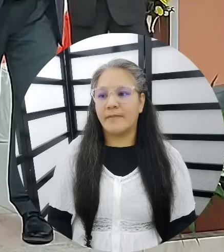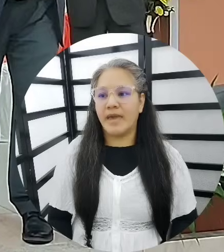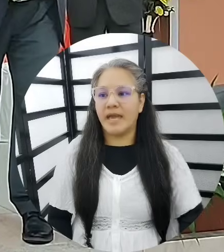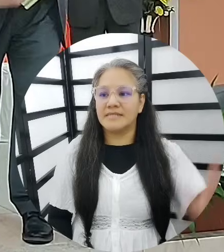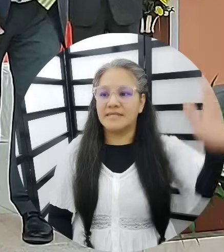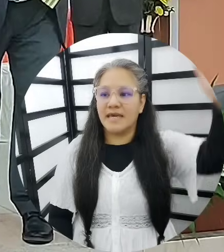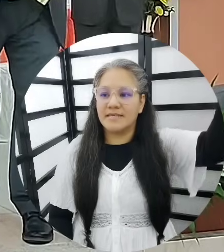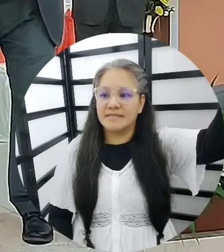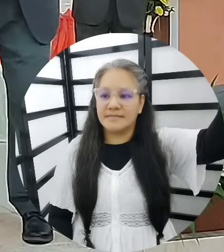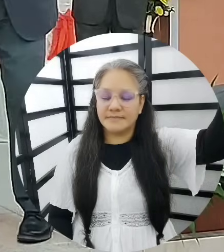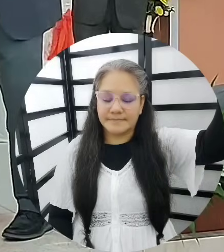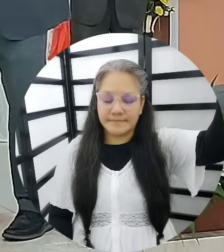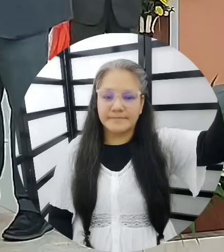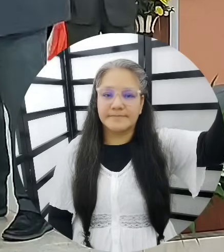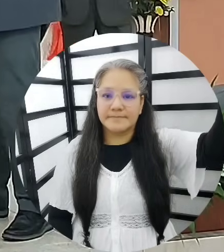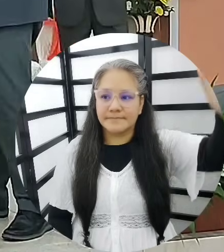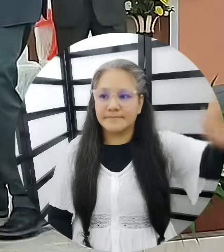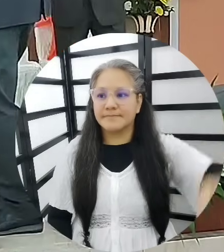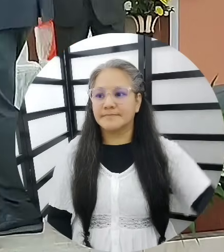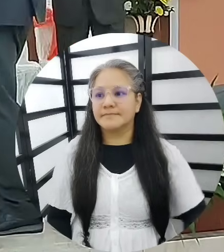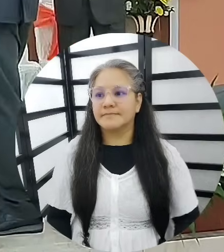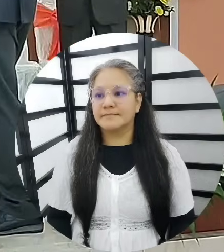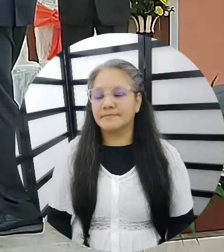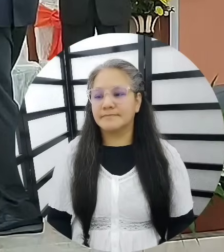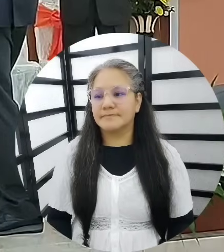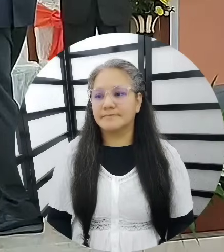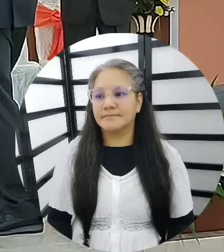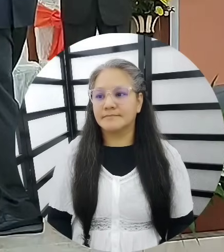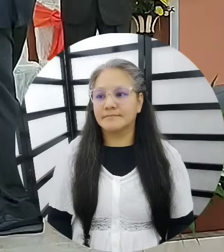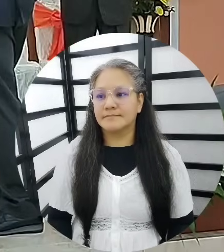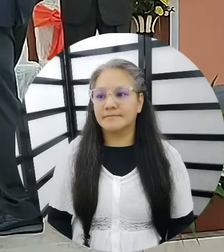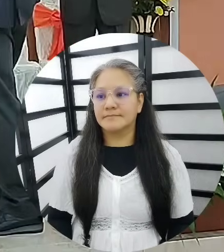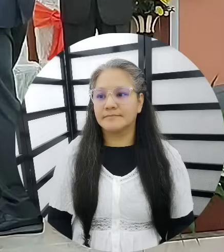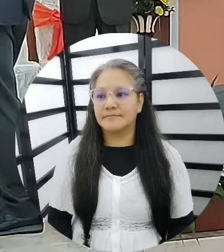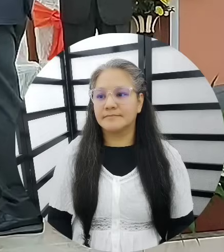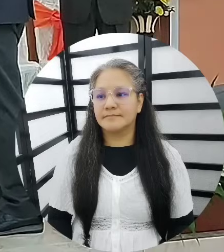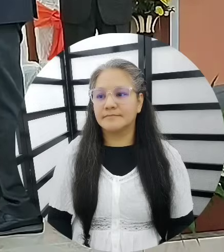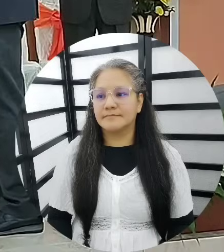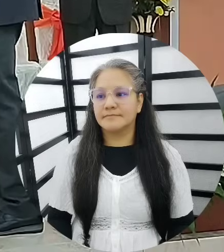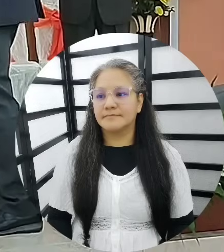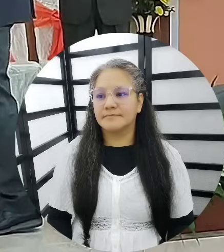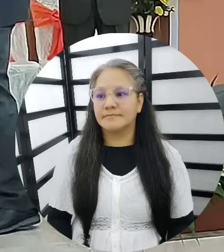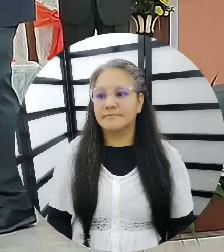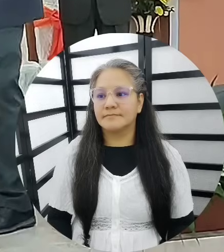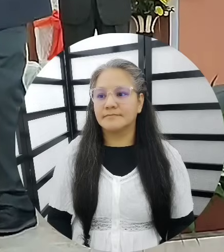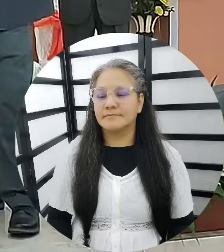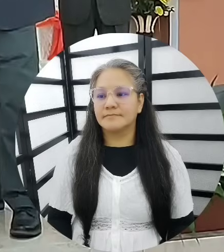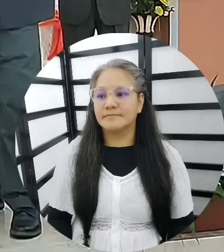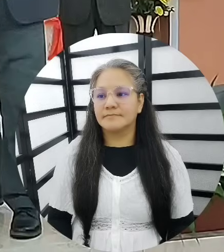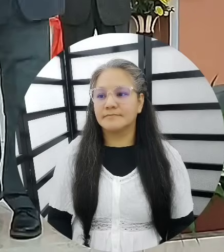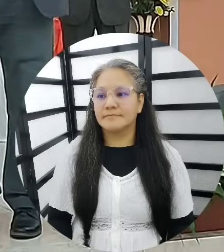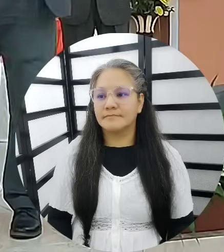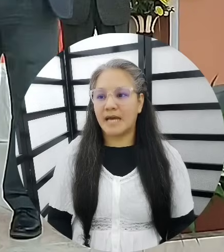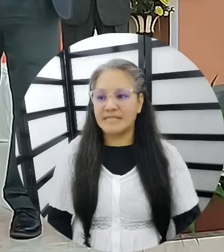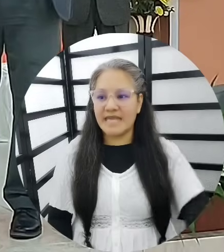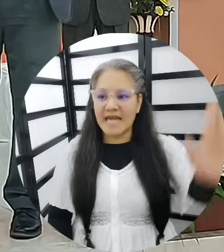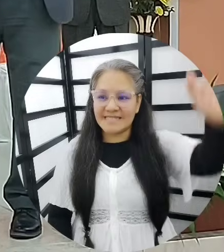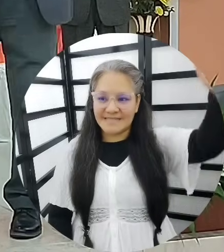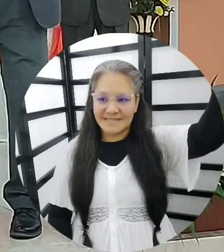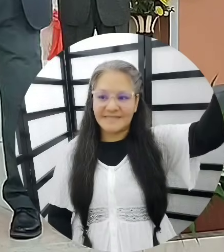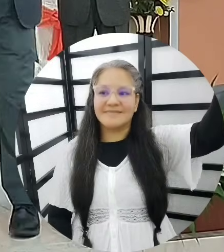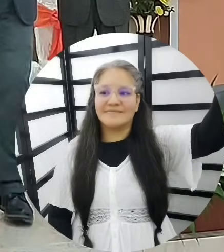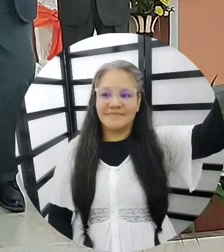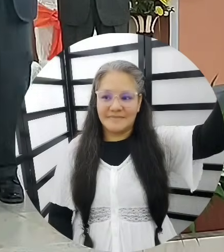buenos ministros sí hay muchos. El hermano Ortiz decía, evangélicos hay muchos, pero muchos. Pero cristianos